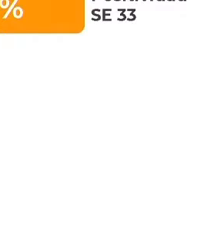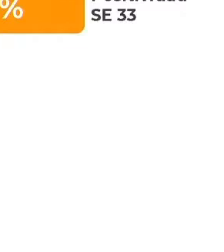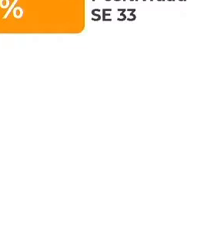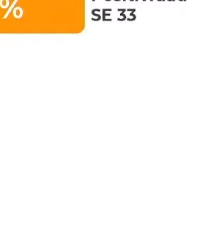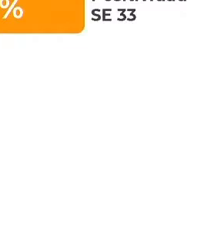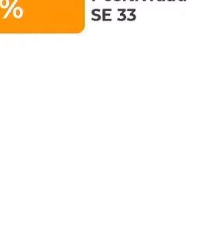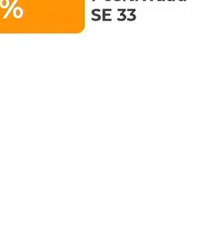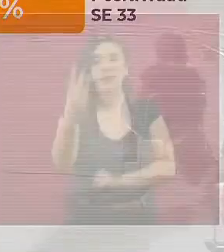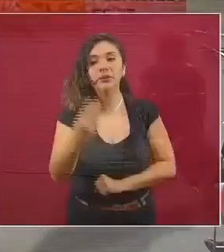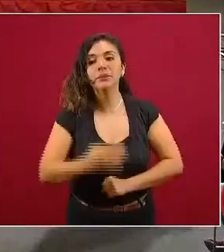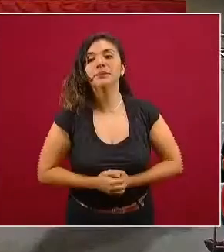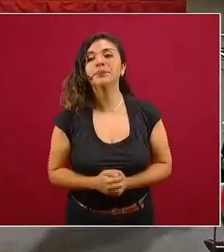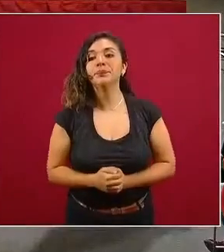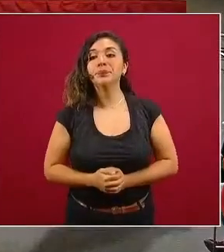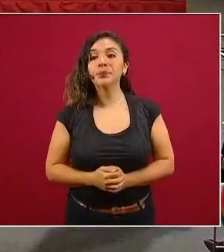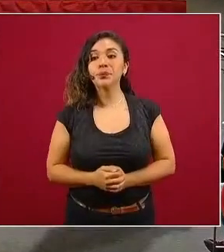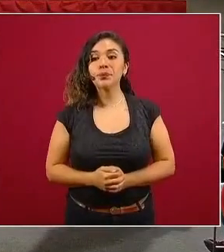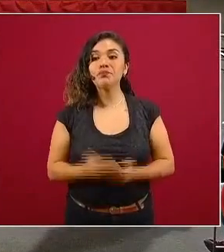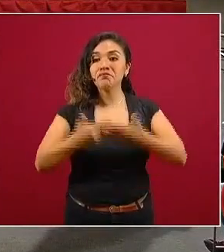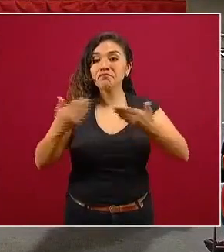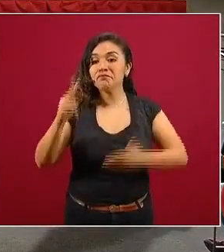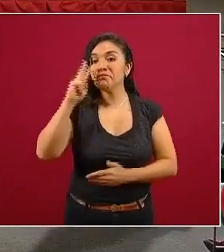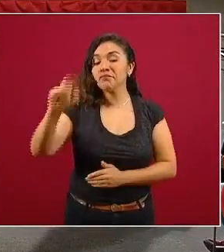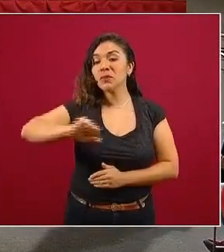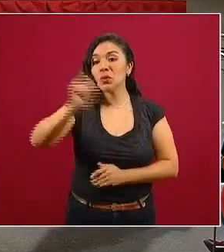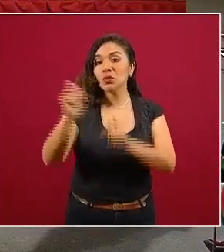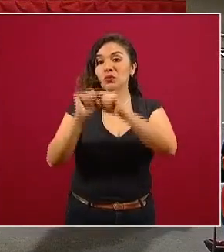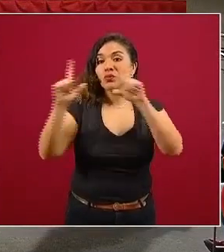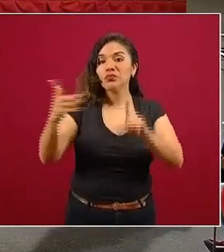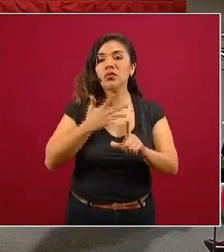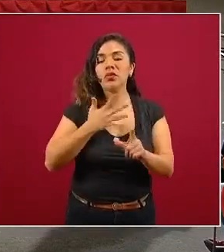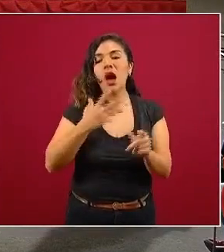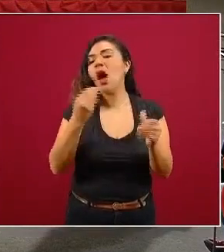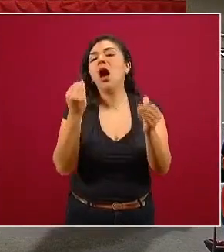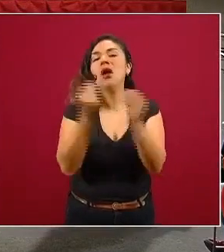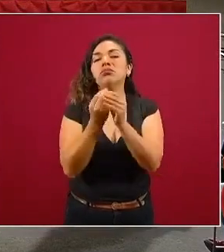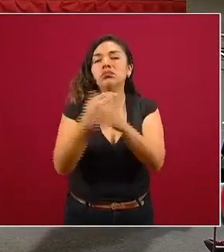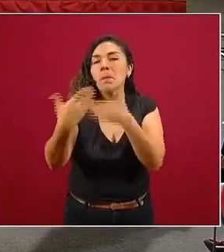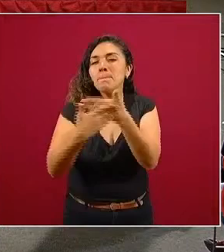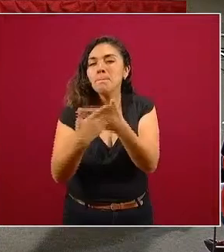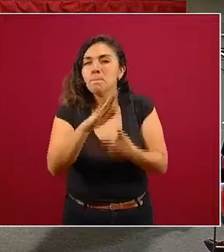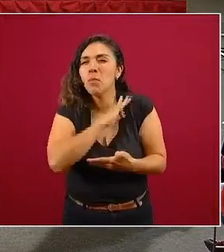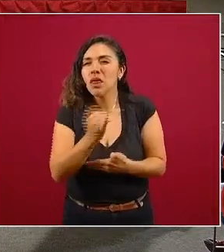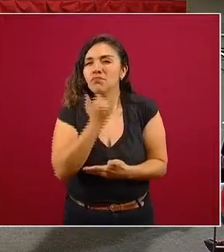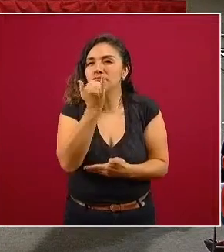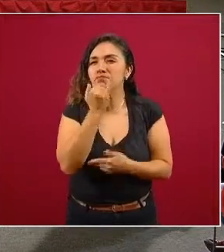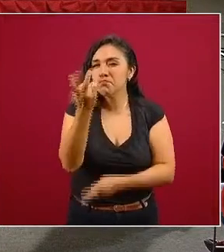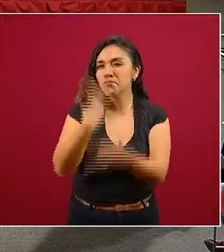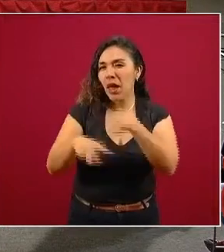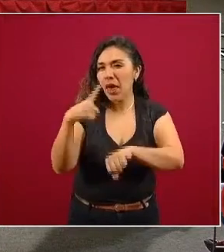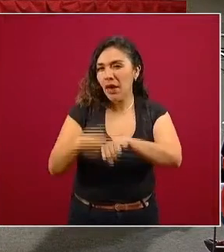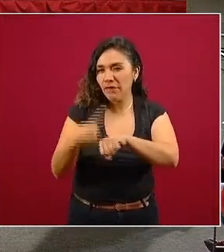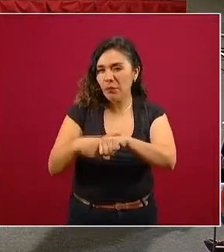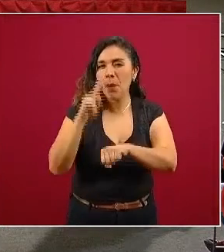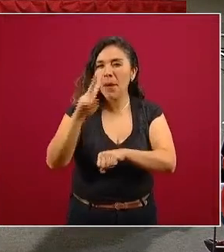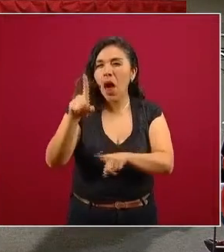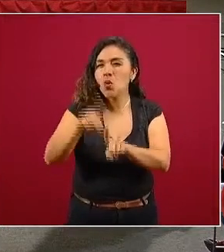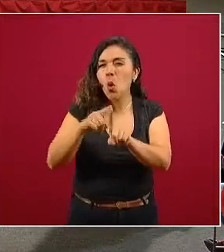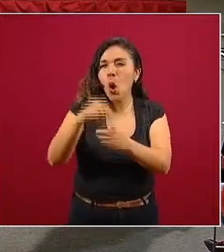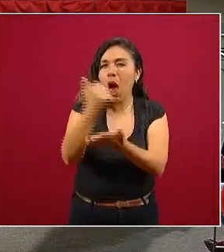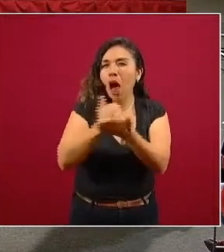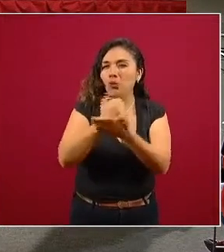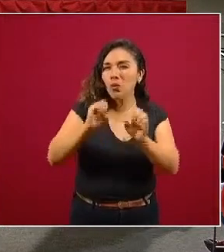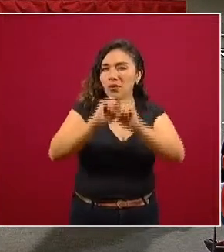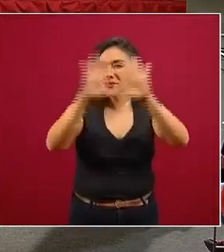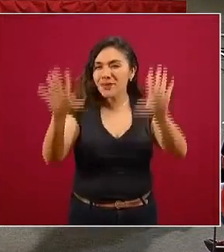semana 33. Veamos la siguiente diapositiva donde están los casos estimados, precisamente la curva azul